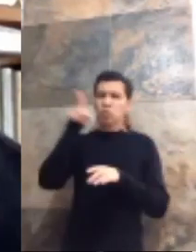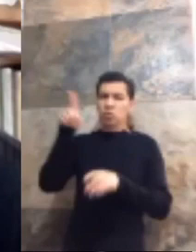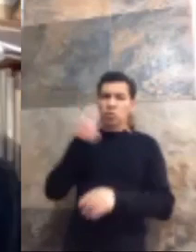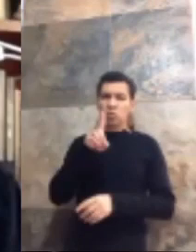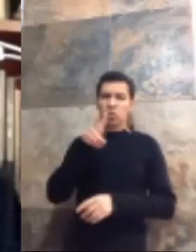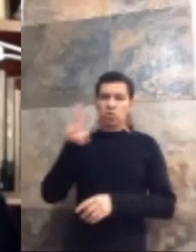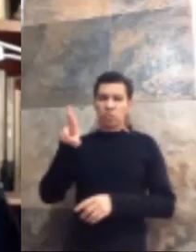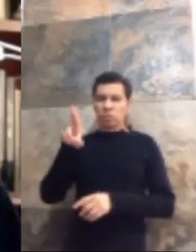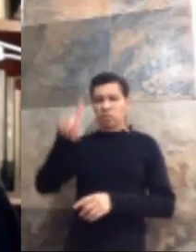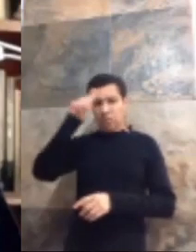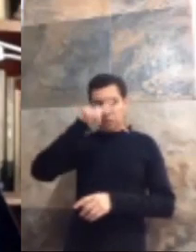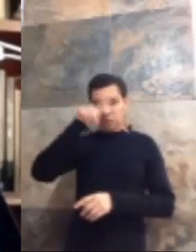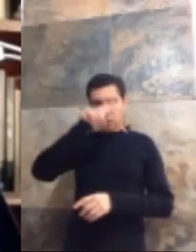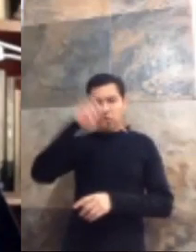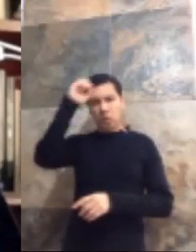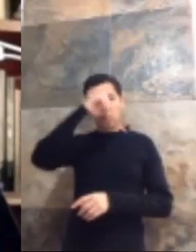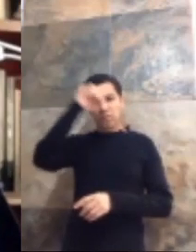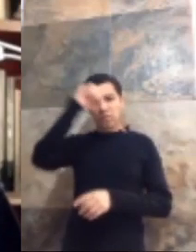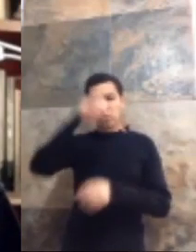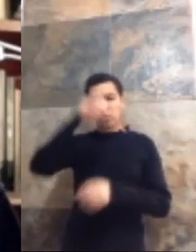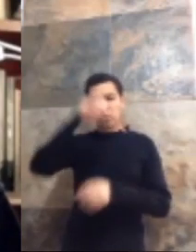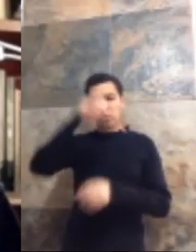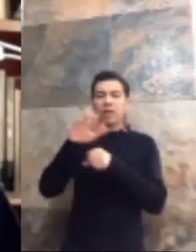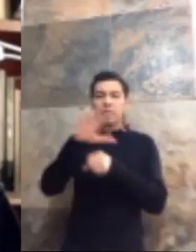orientación sobre cómo